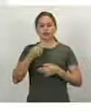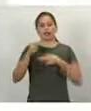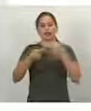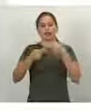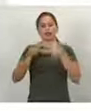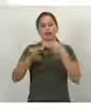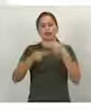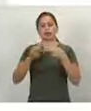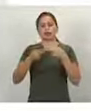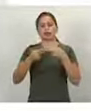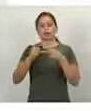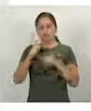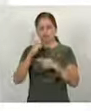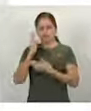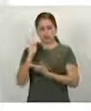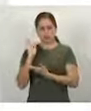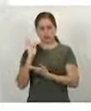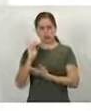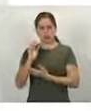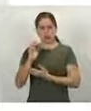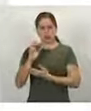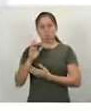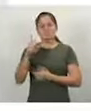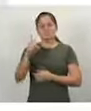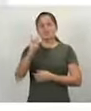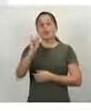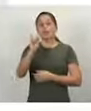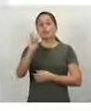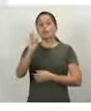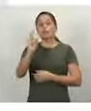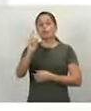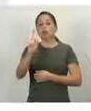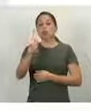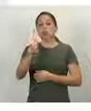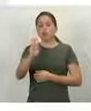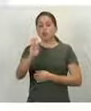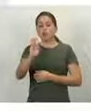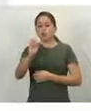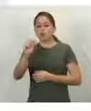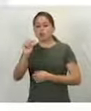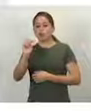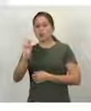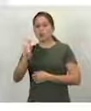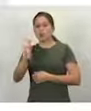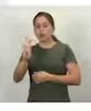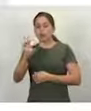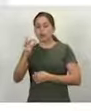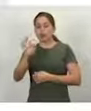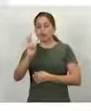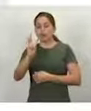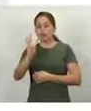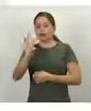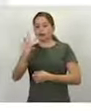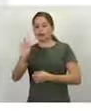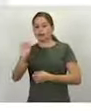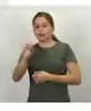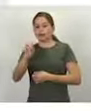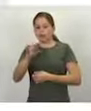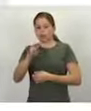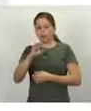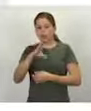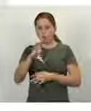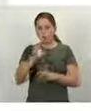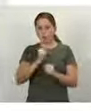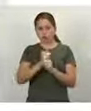Realizarán la actividad número 1 y número 2 de la página 30 de